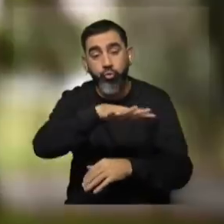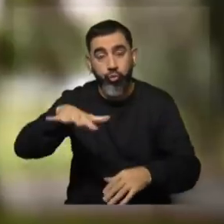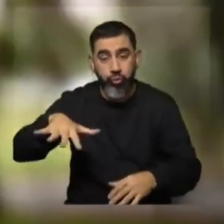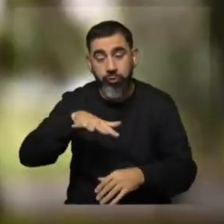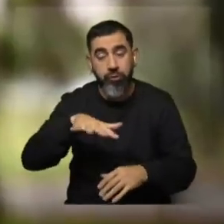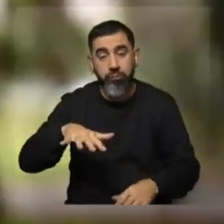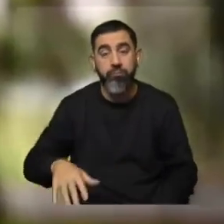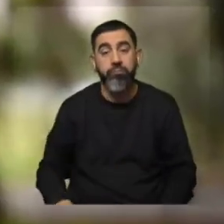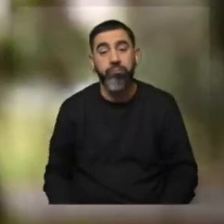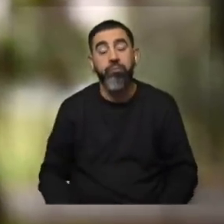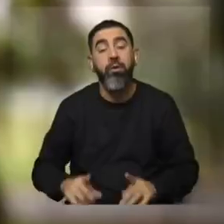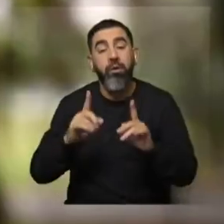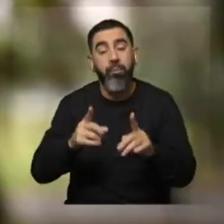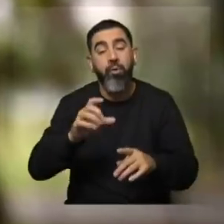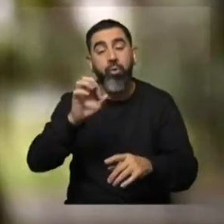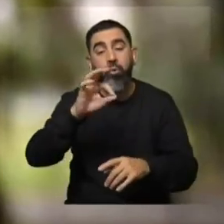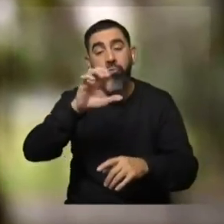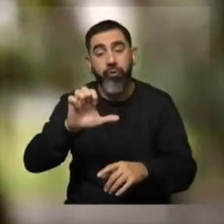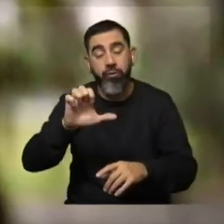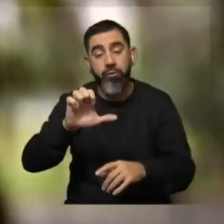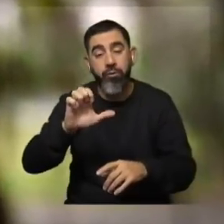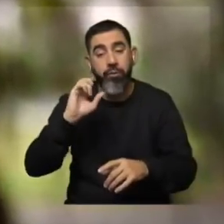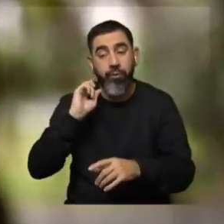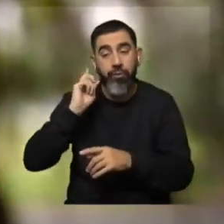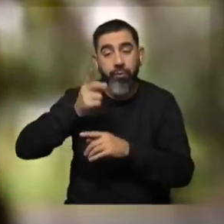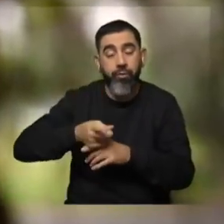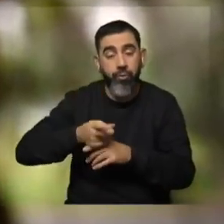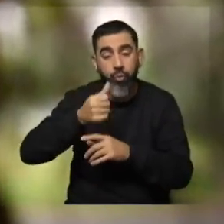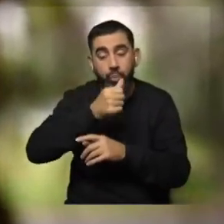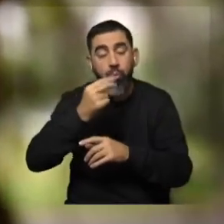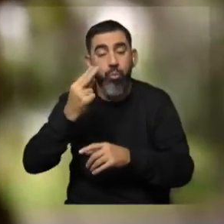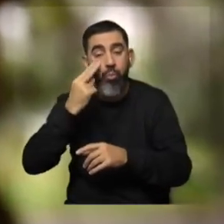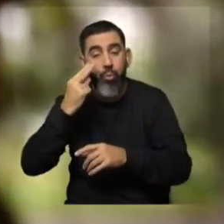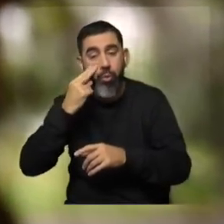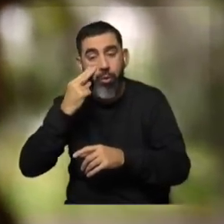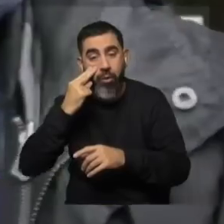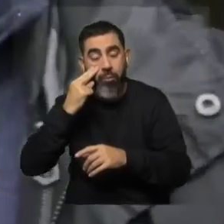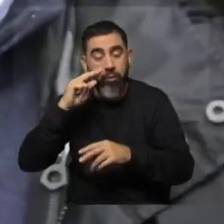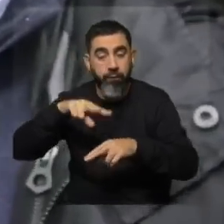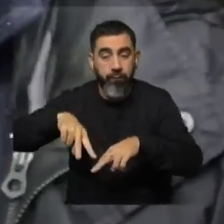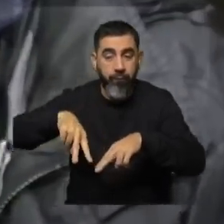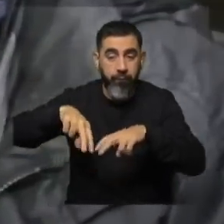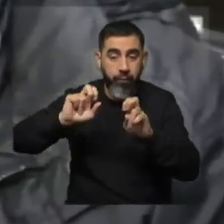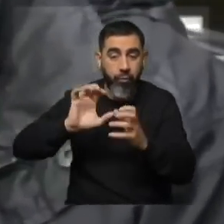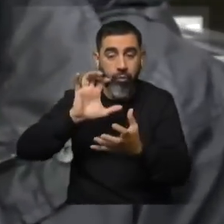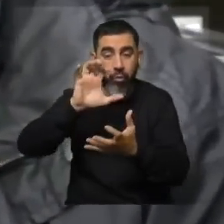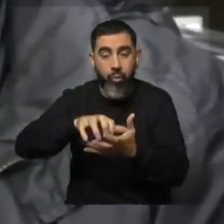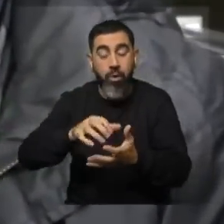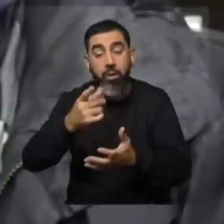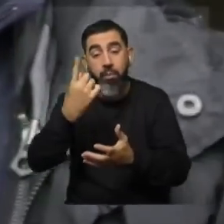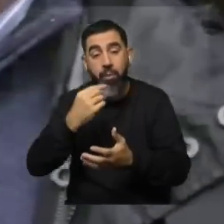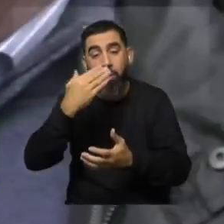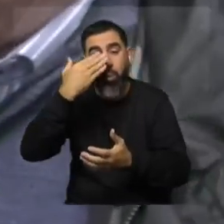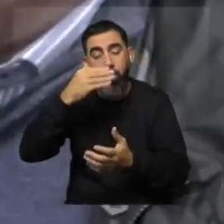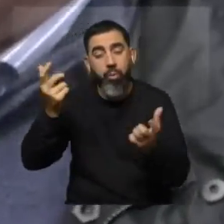a su vez la ose está resolviendo problemas puntuales centro de estudio pero visualizamos en el